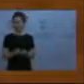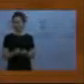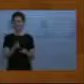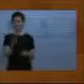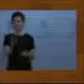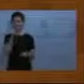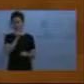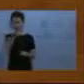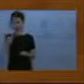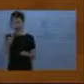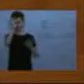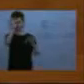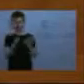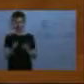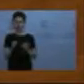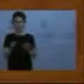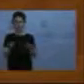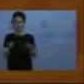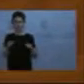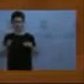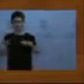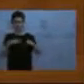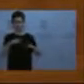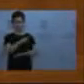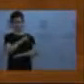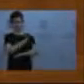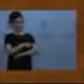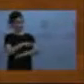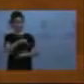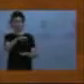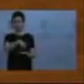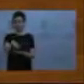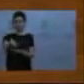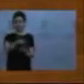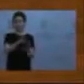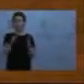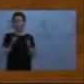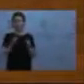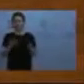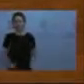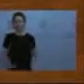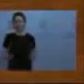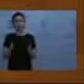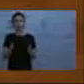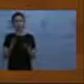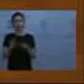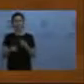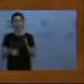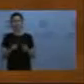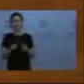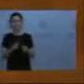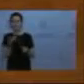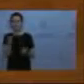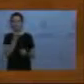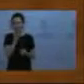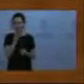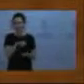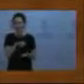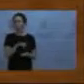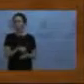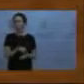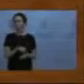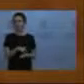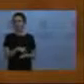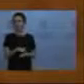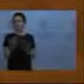semana, pasa en todas las canchas de Asturias. Y yo se lo digo, y muchos de ustedes tendrán hijos, parientes en edad escolar, que se les informe, porque muchas veces los niños